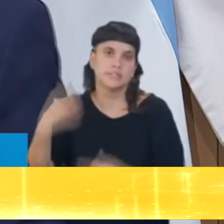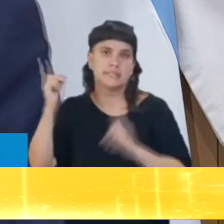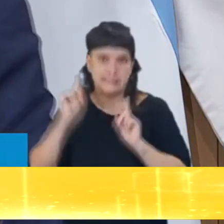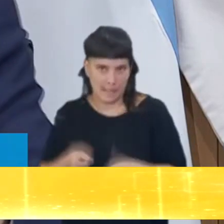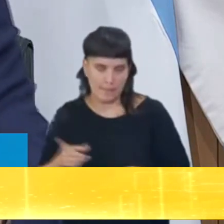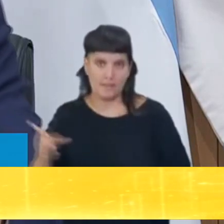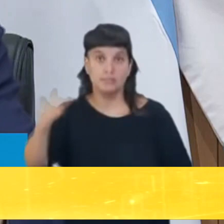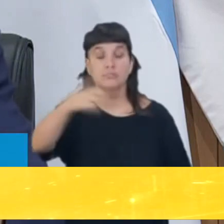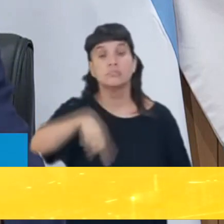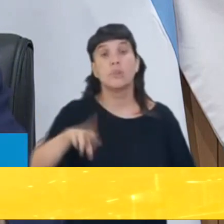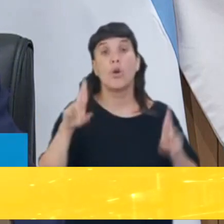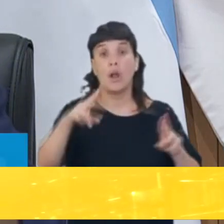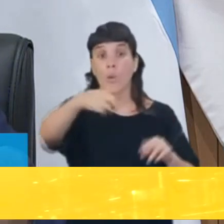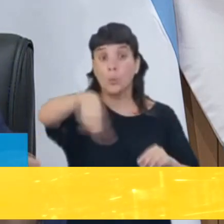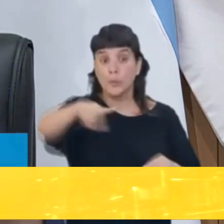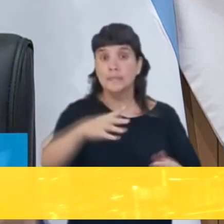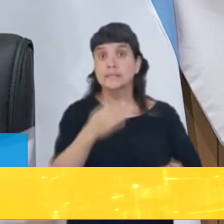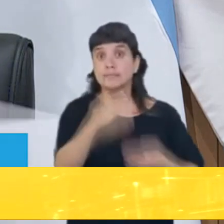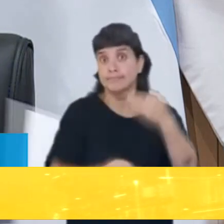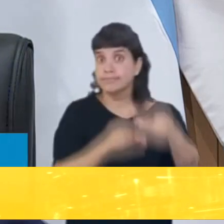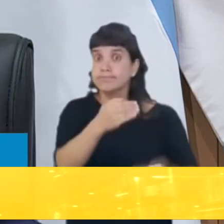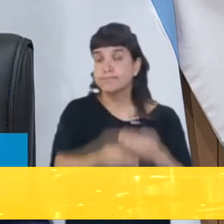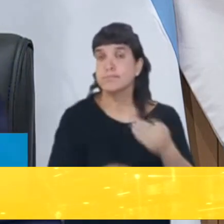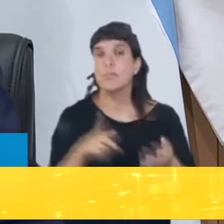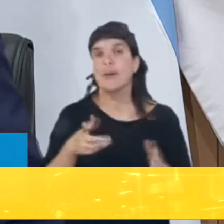incrementar nuestro registro de huellas de ADN